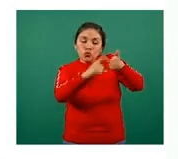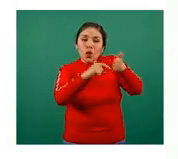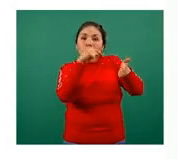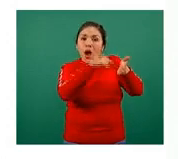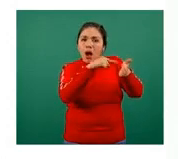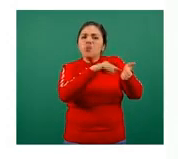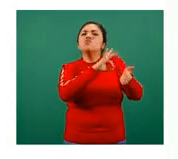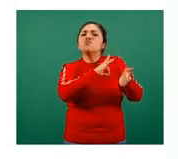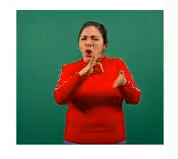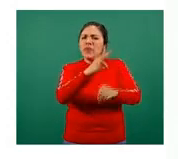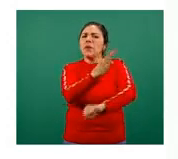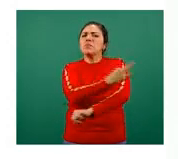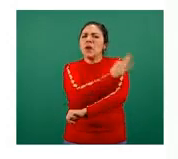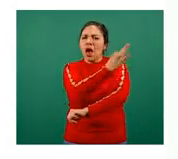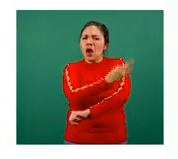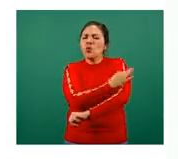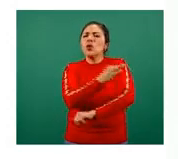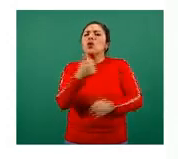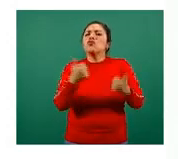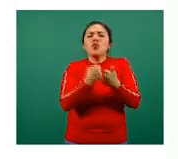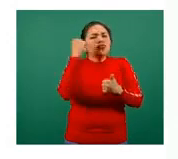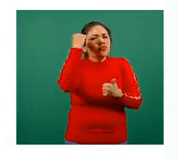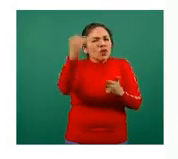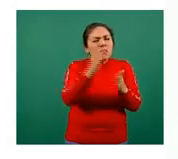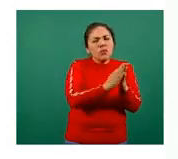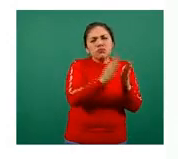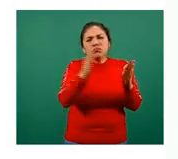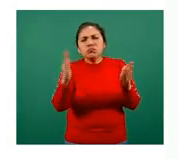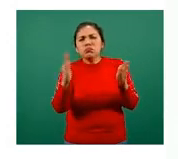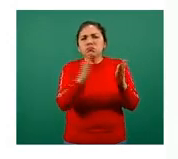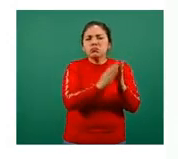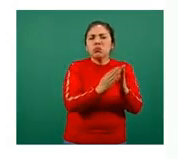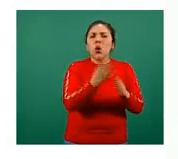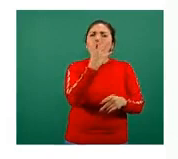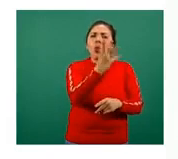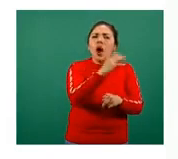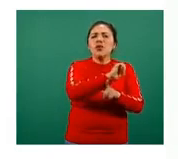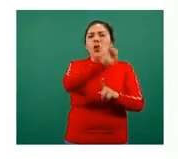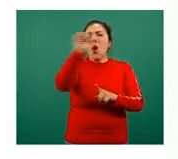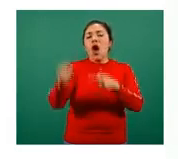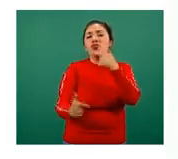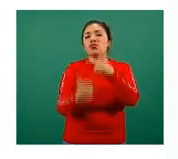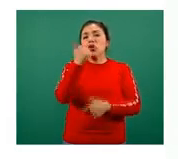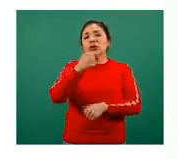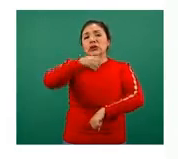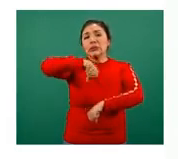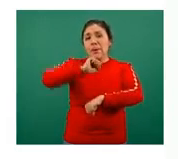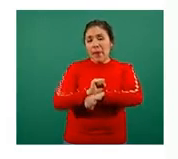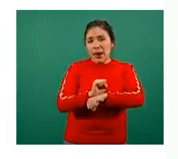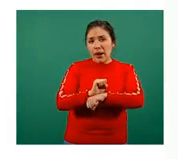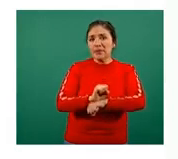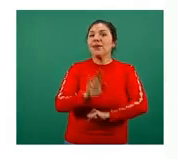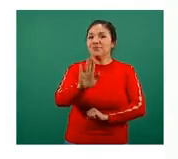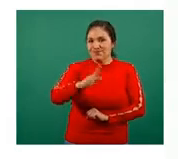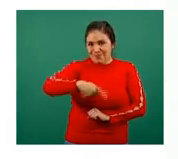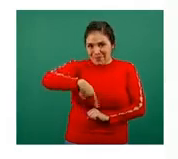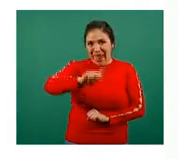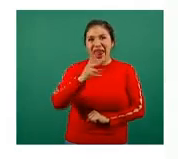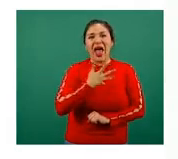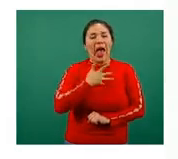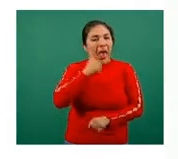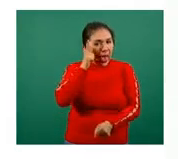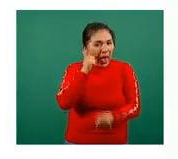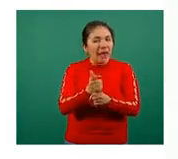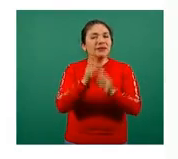puede administrar con un intervalo de 4 a 12 semanas. Pero existe evidencia de que